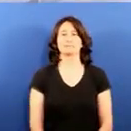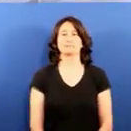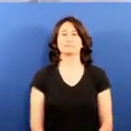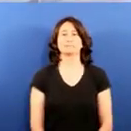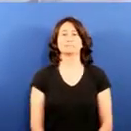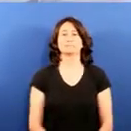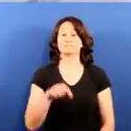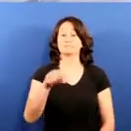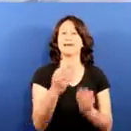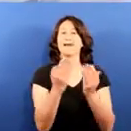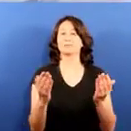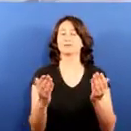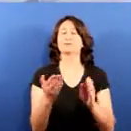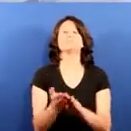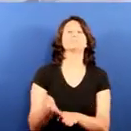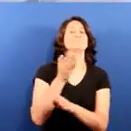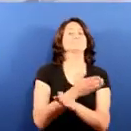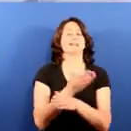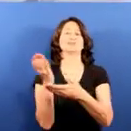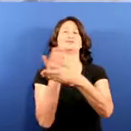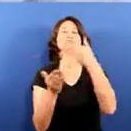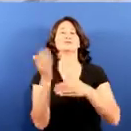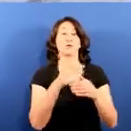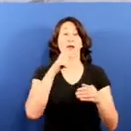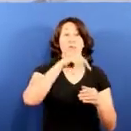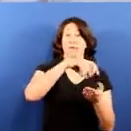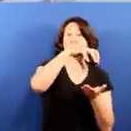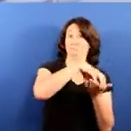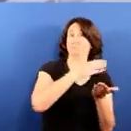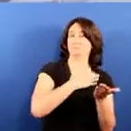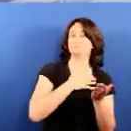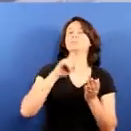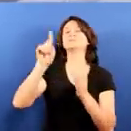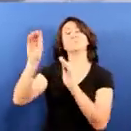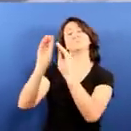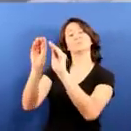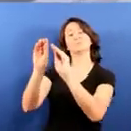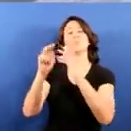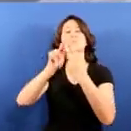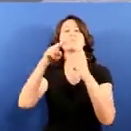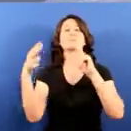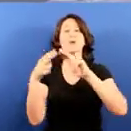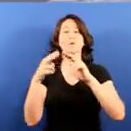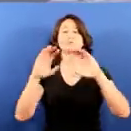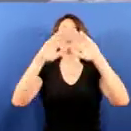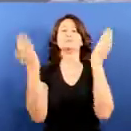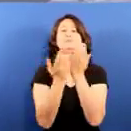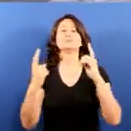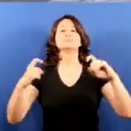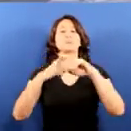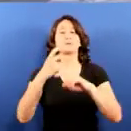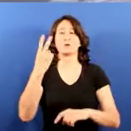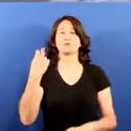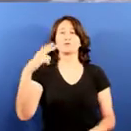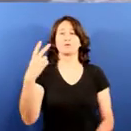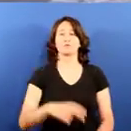espacios de Pamplona con el título Aire y la coordinación artística de Alexandra Baurés. La instalación El Invisible presenta una experiencia